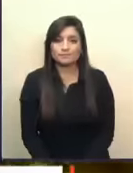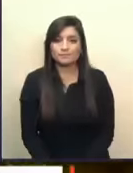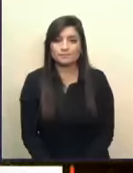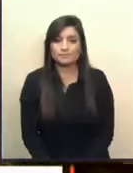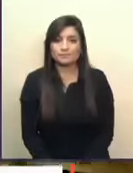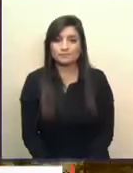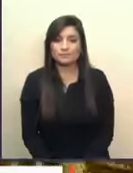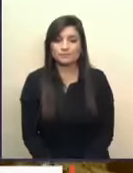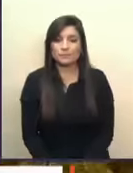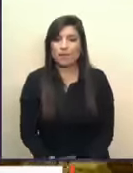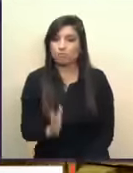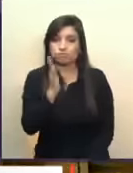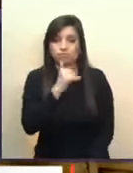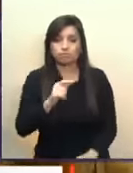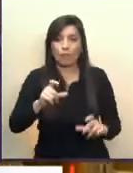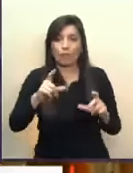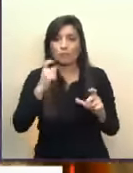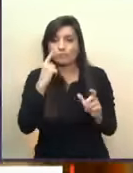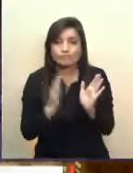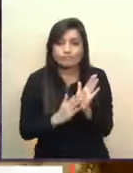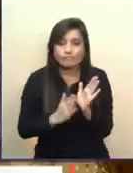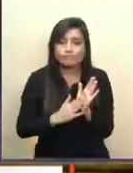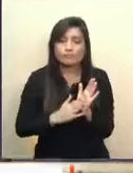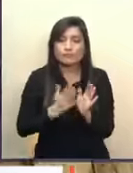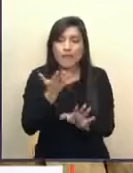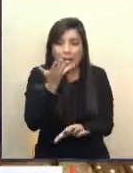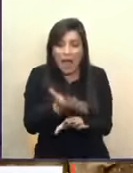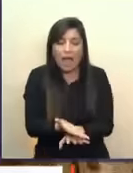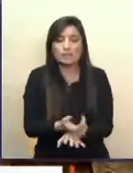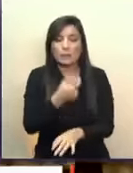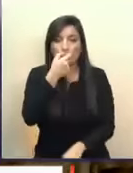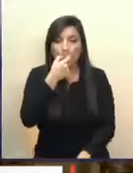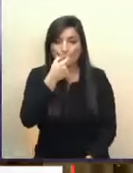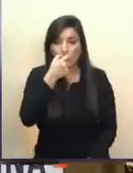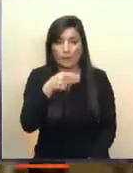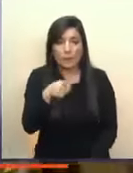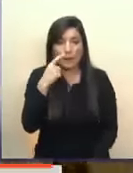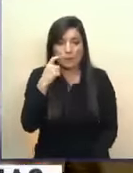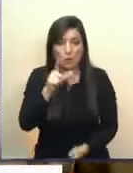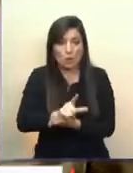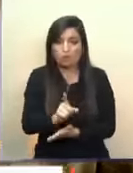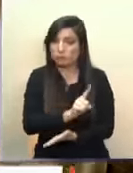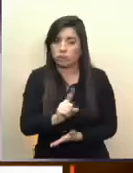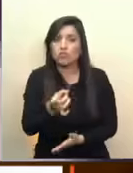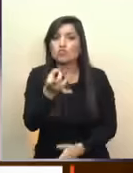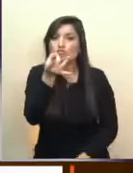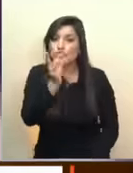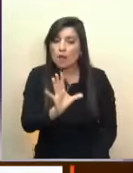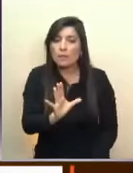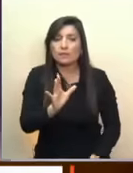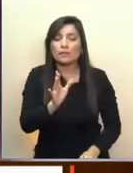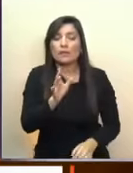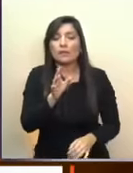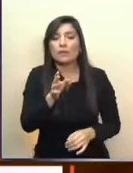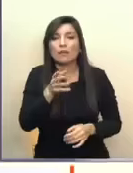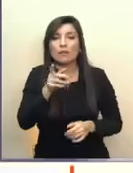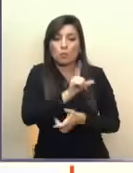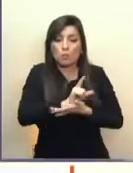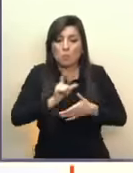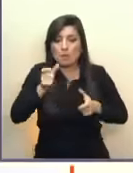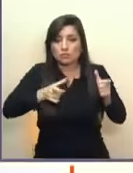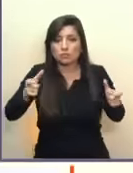No existen fotos que comprueben la permanencia de Hitler en este lugar, solo testimonios de lugareños que alguna vez se cruzaron con